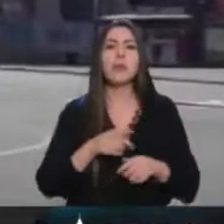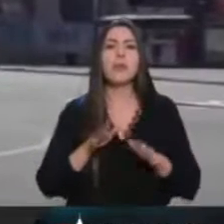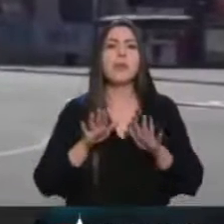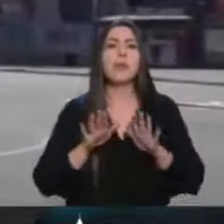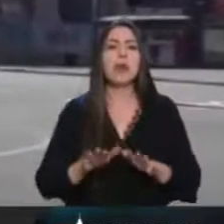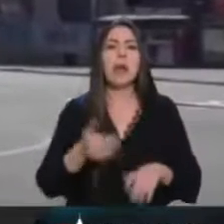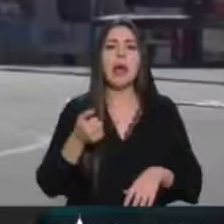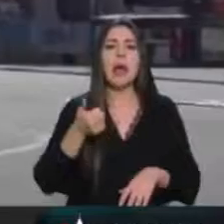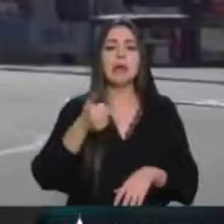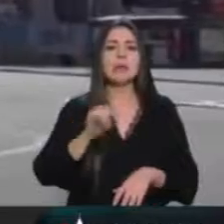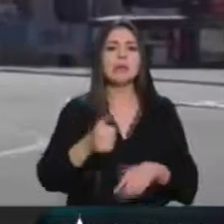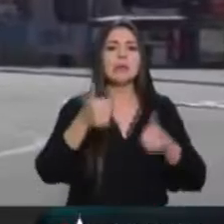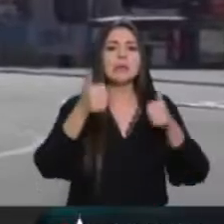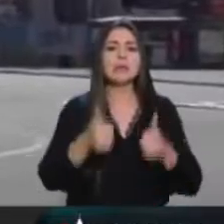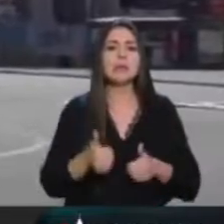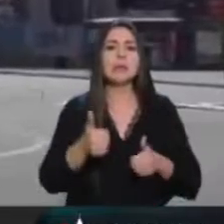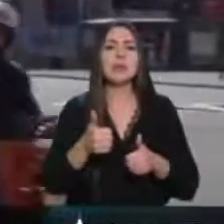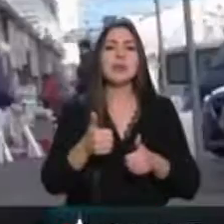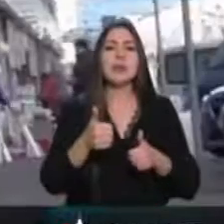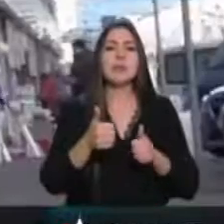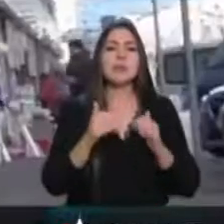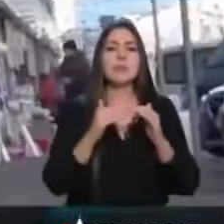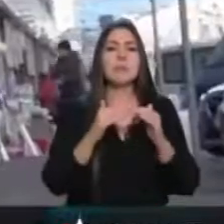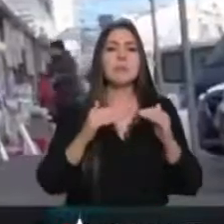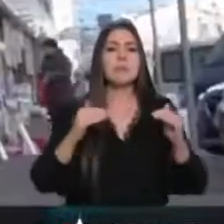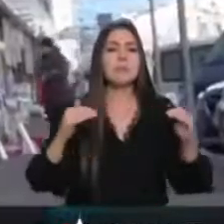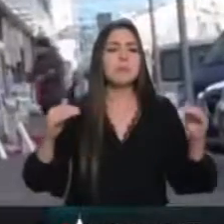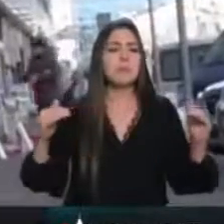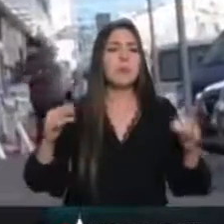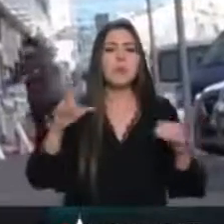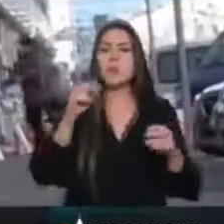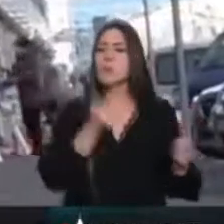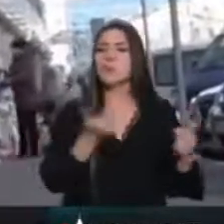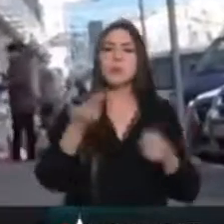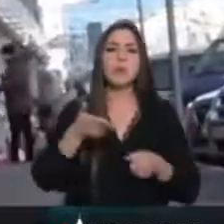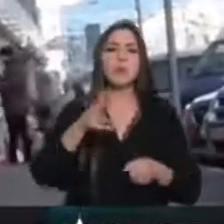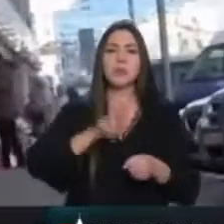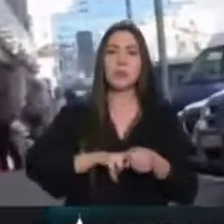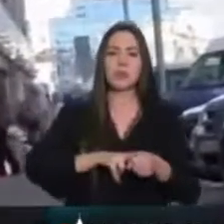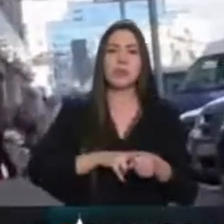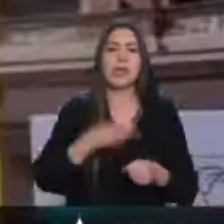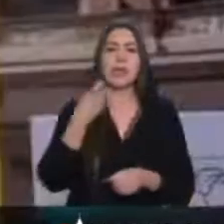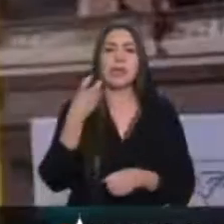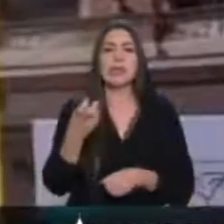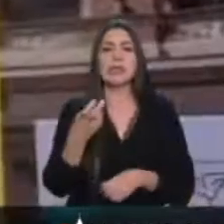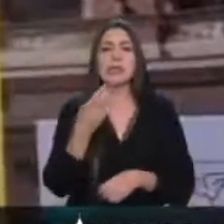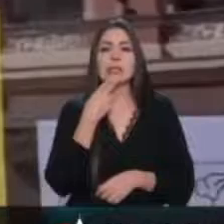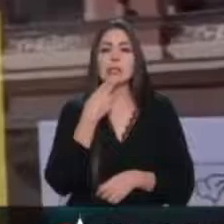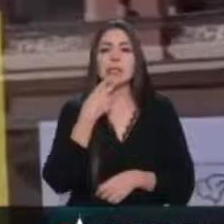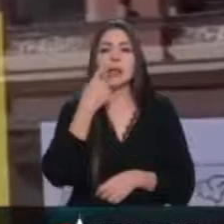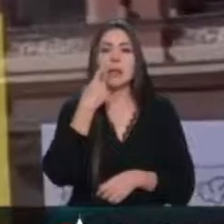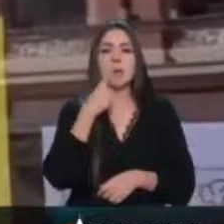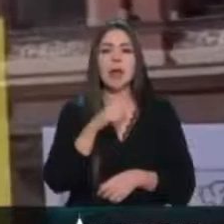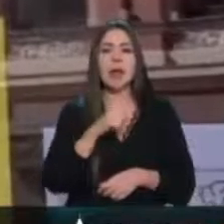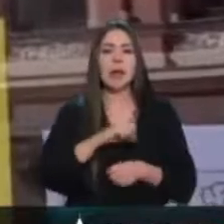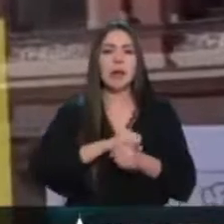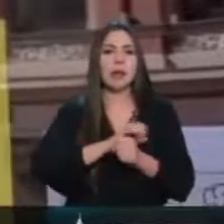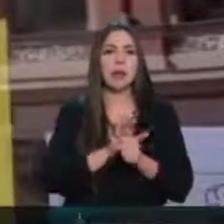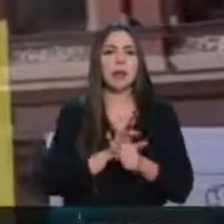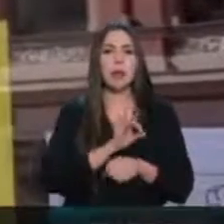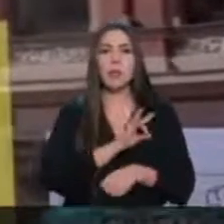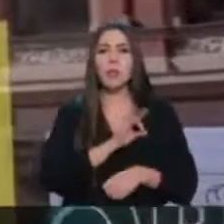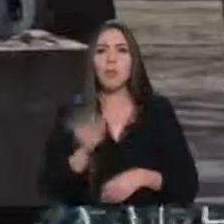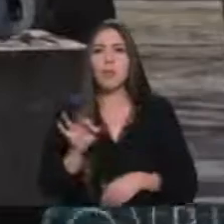virus y de hospitalización más altas que las que vemos en la ciudad. Eso permite al virus encontrar un terreno